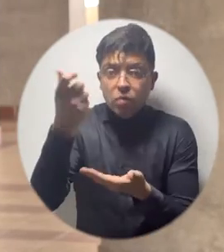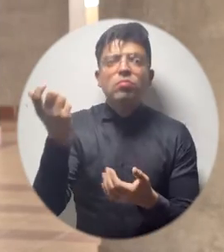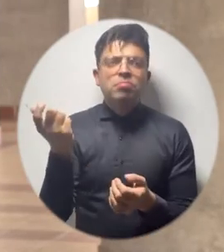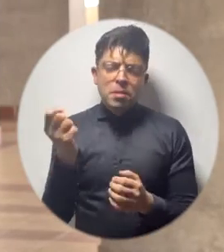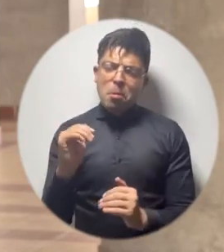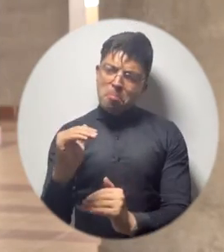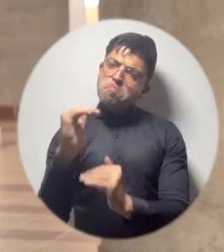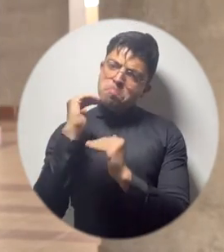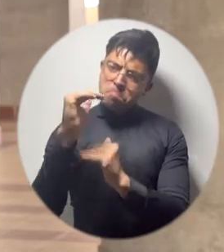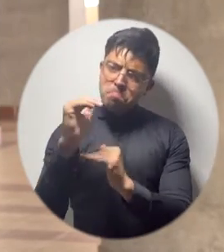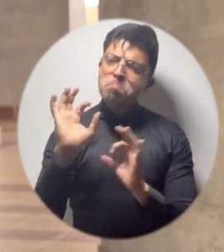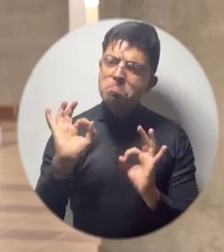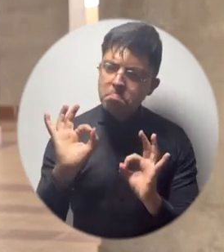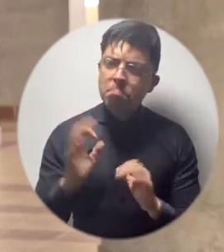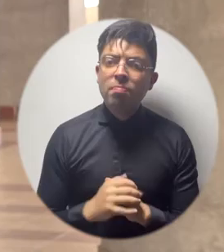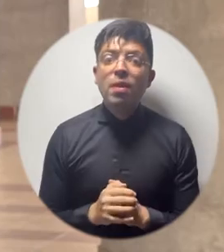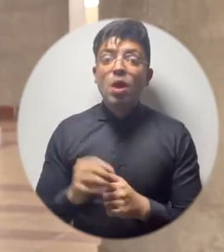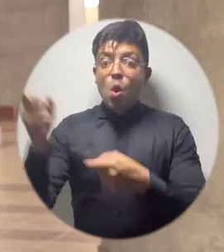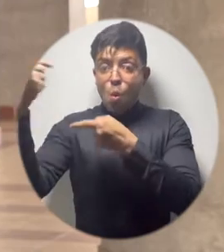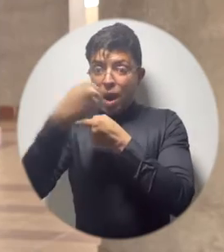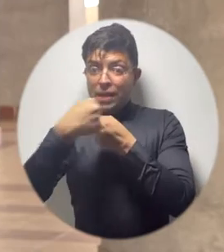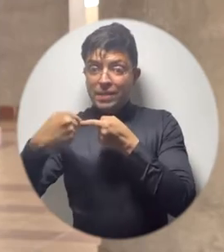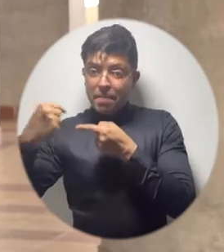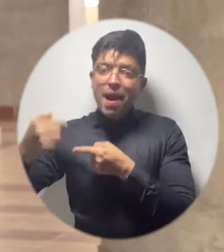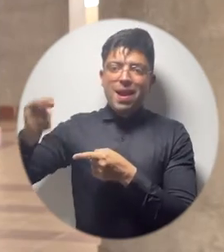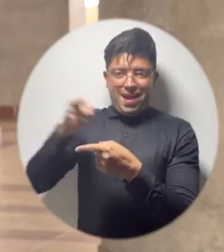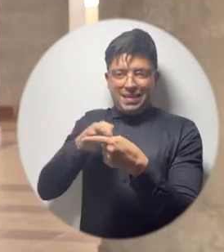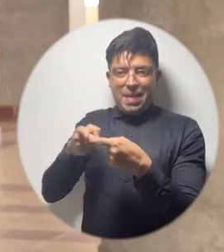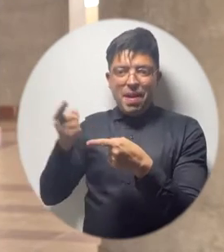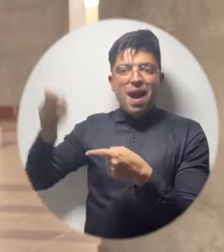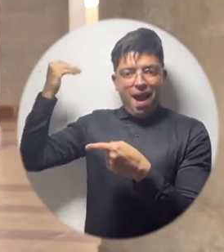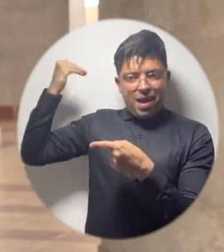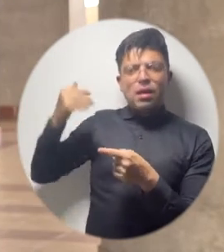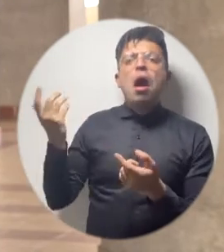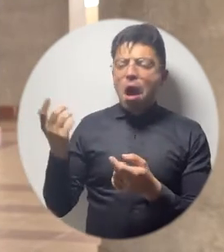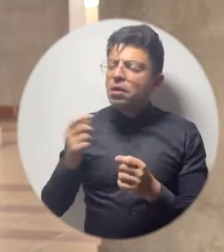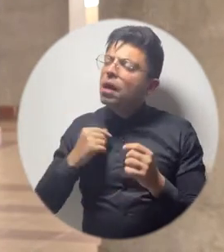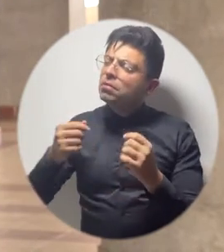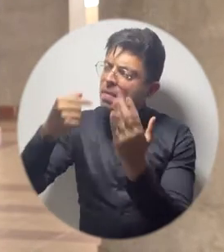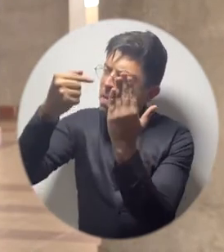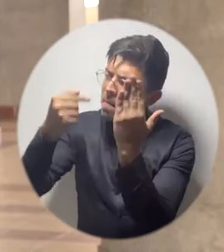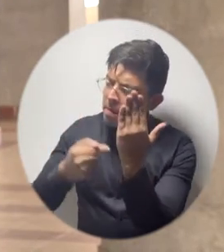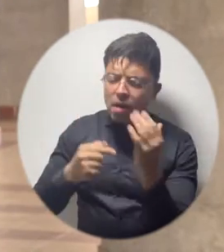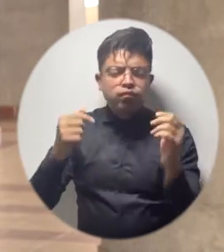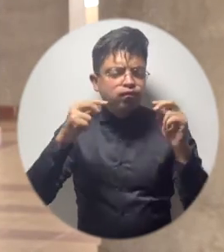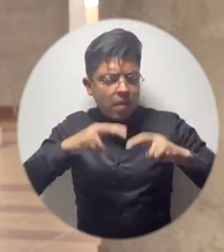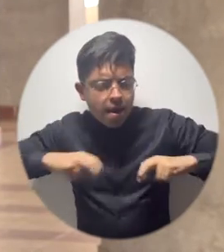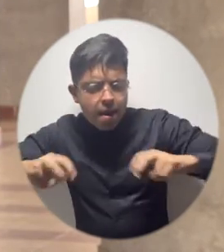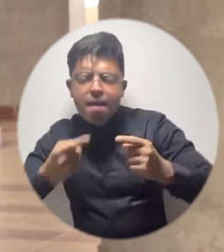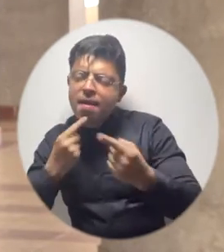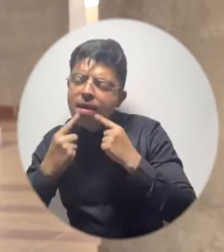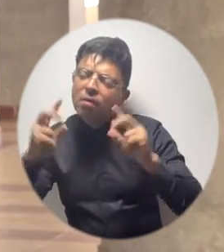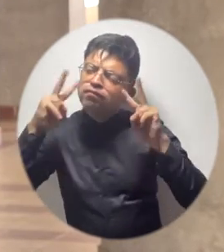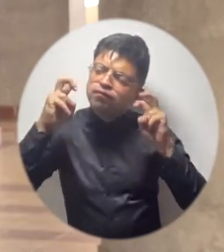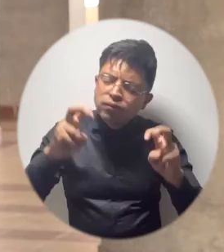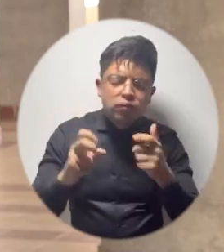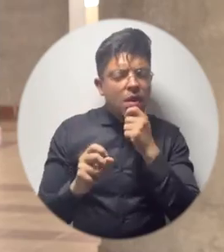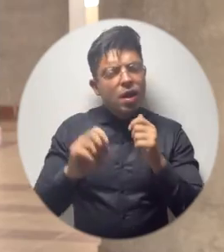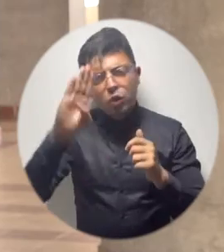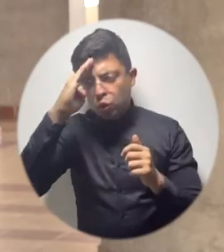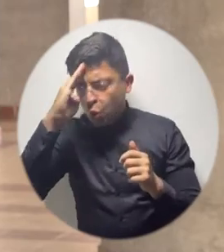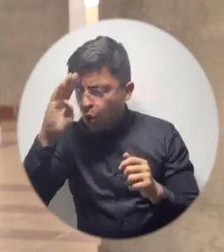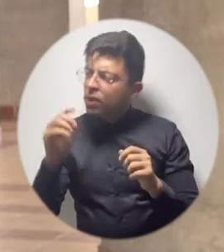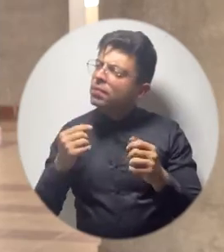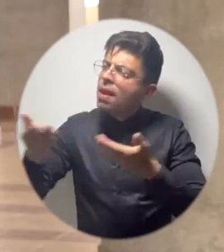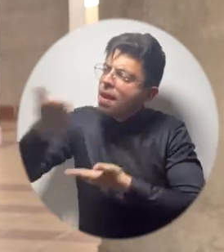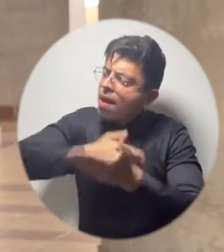bastante aterrizado. Una semana anterior nos dieron todos los insumos para poder estudiarlo. Sacamos varias inquietudes